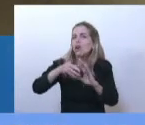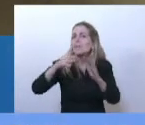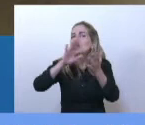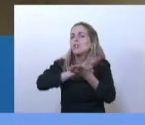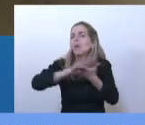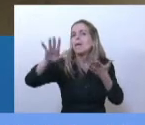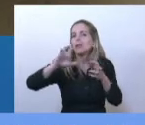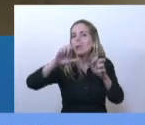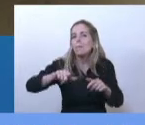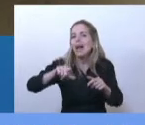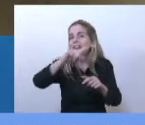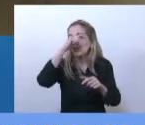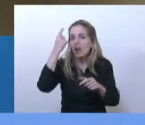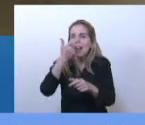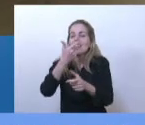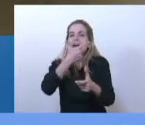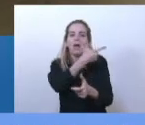del plan nacional de vacunación